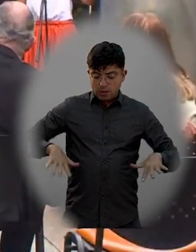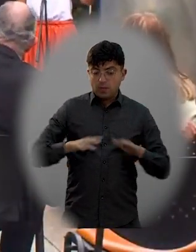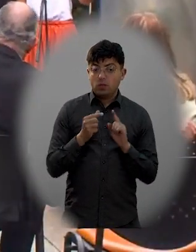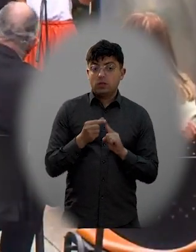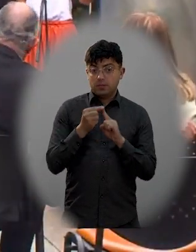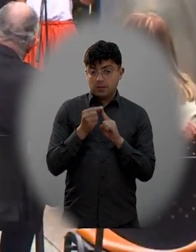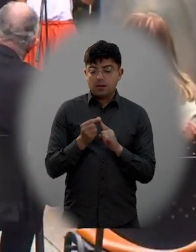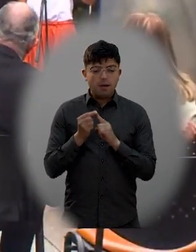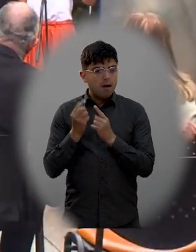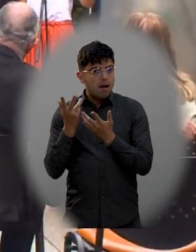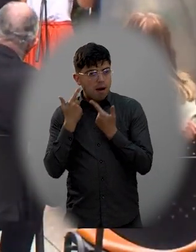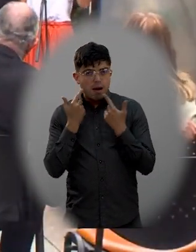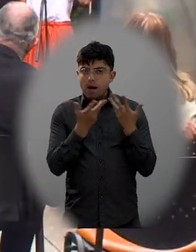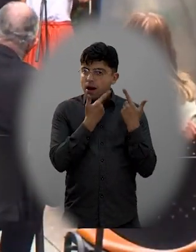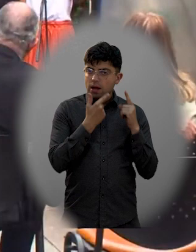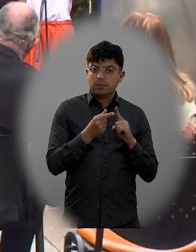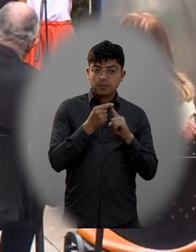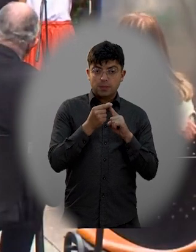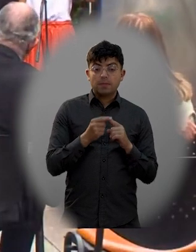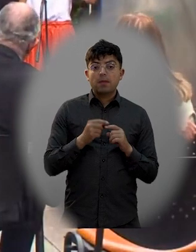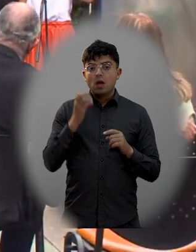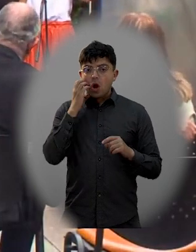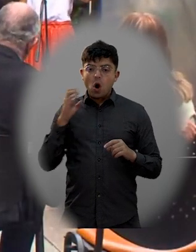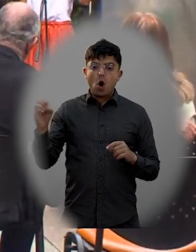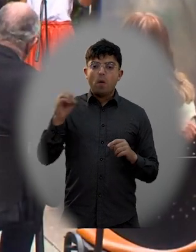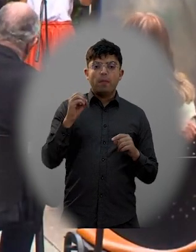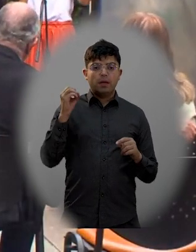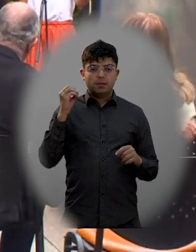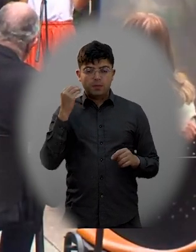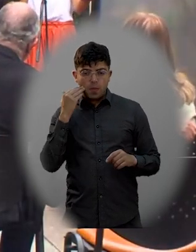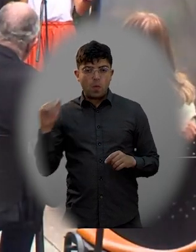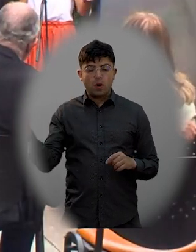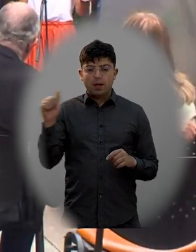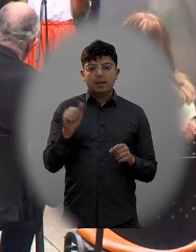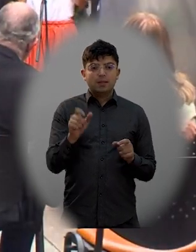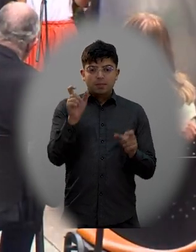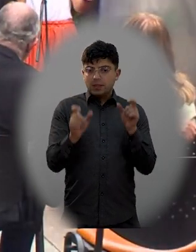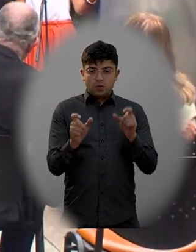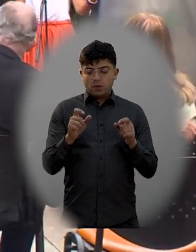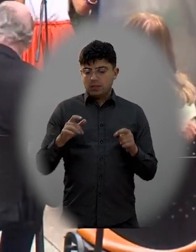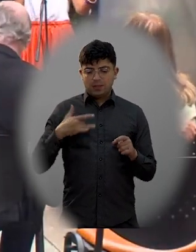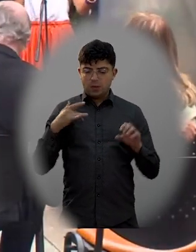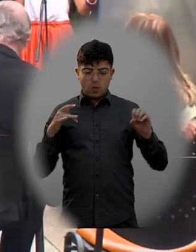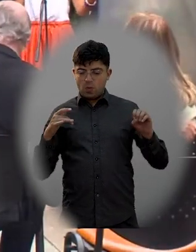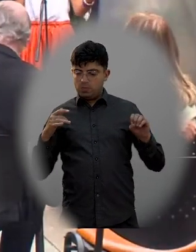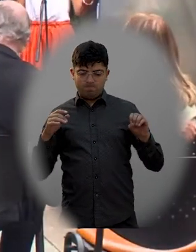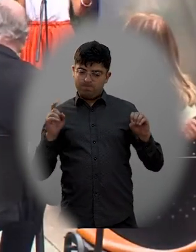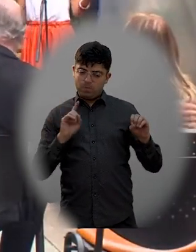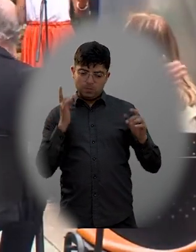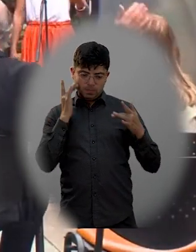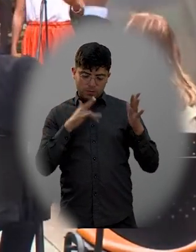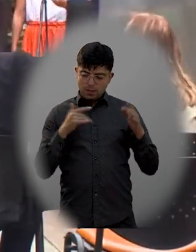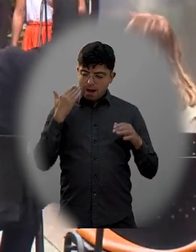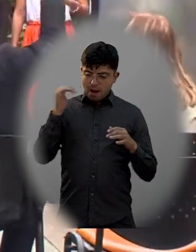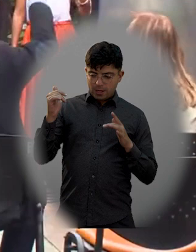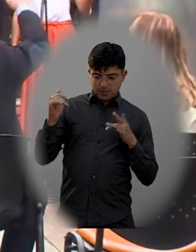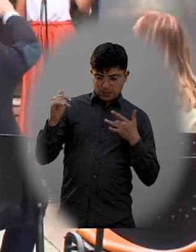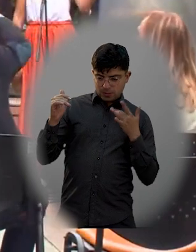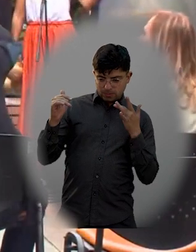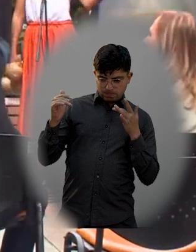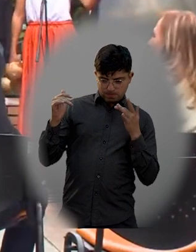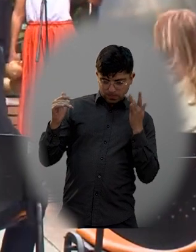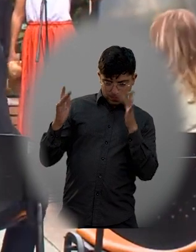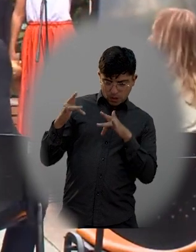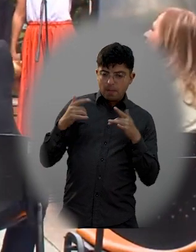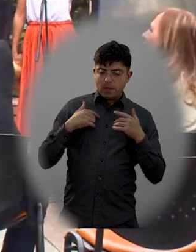muy especial escucharlos a hombres, mujeres y personas que no se sienten hombre o mujer, pero están empoderando